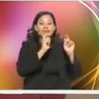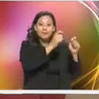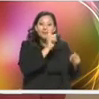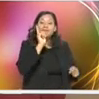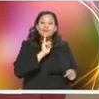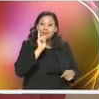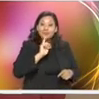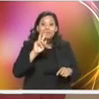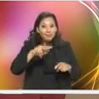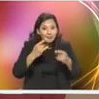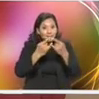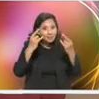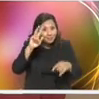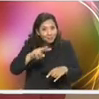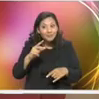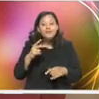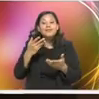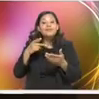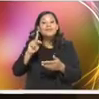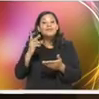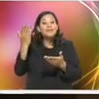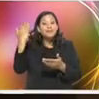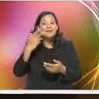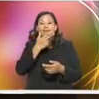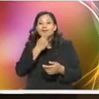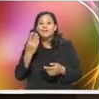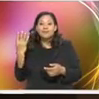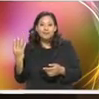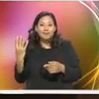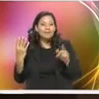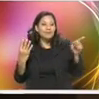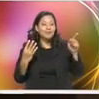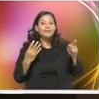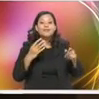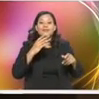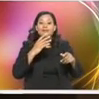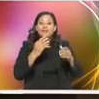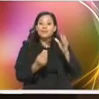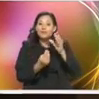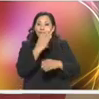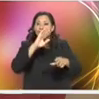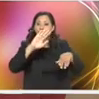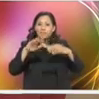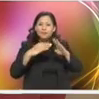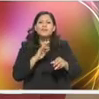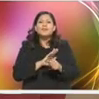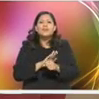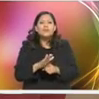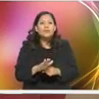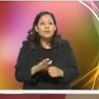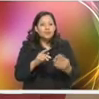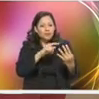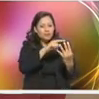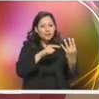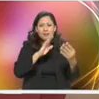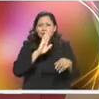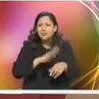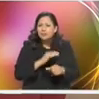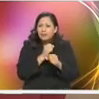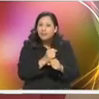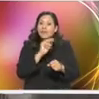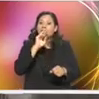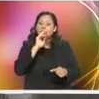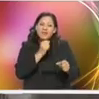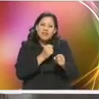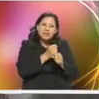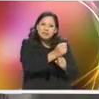y es un estreno mundial, y es muy interesante ver cuál es la más dramatizada por la madre, o